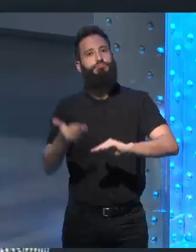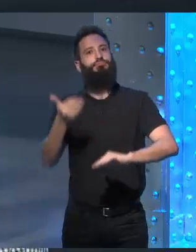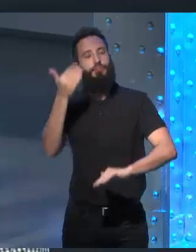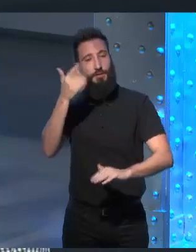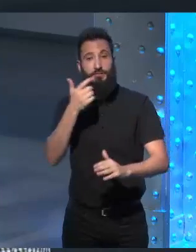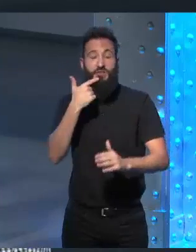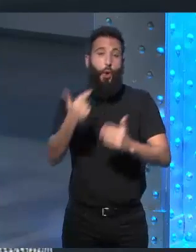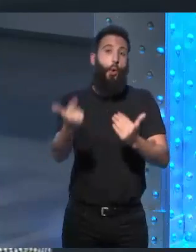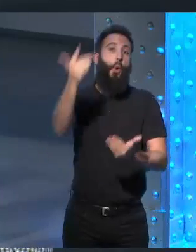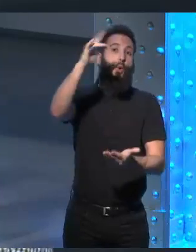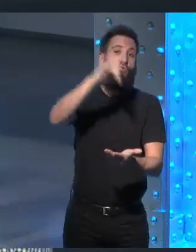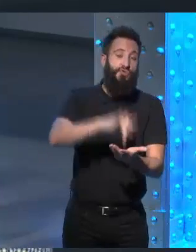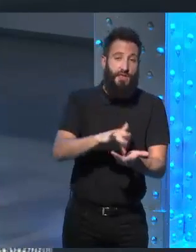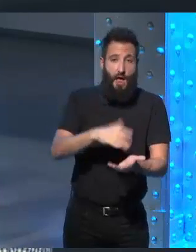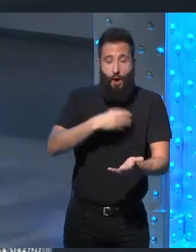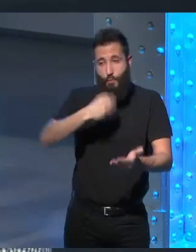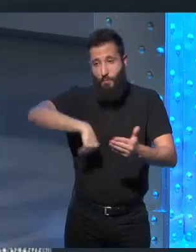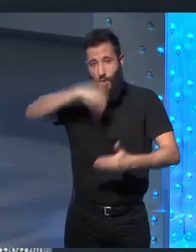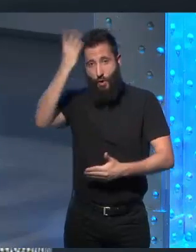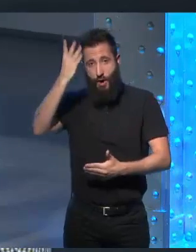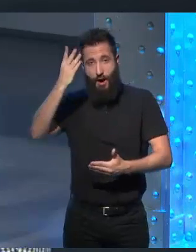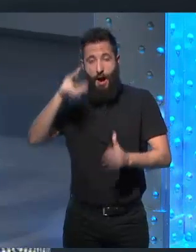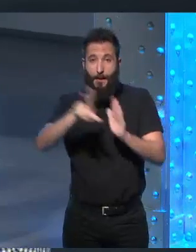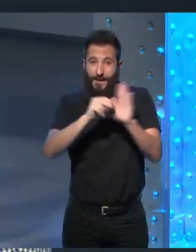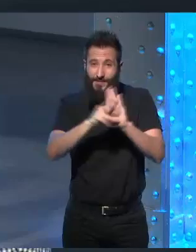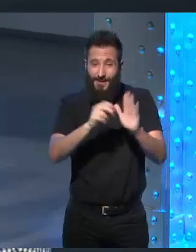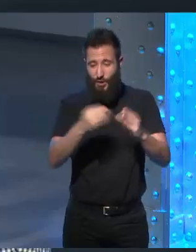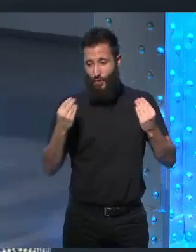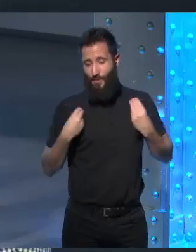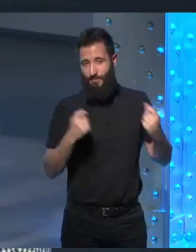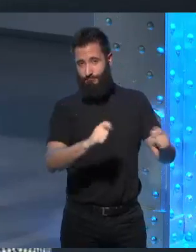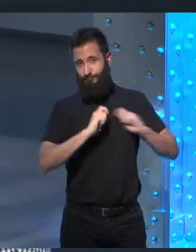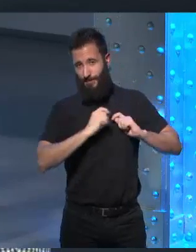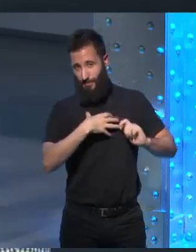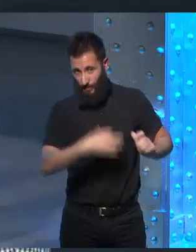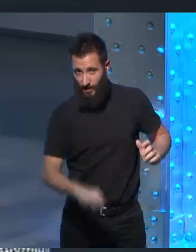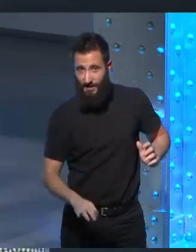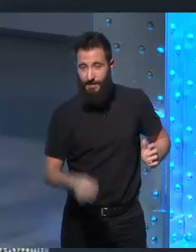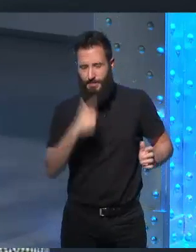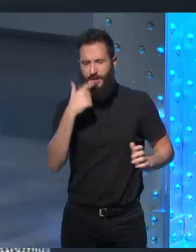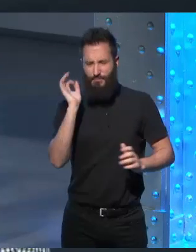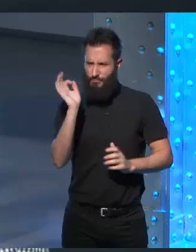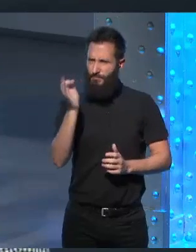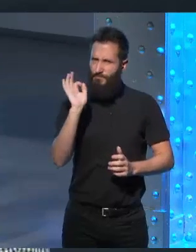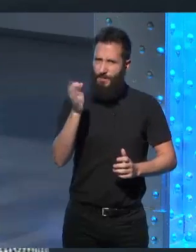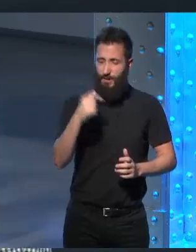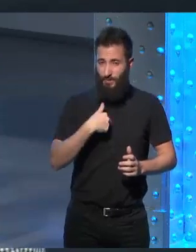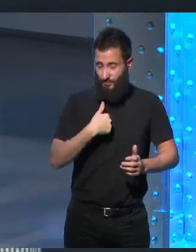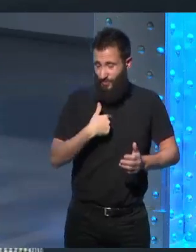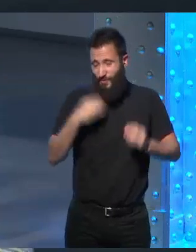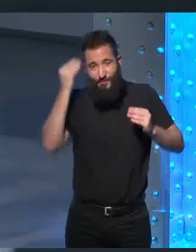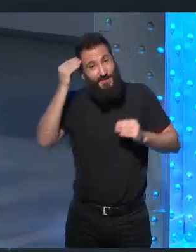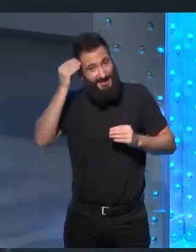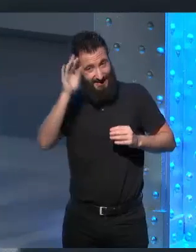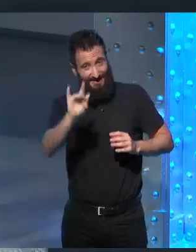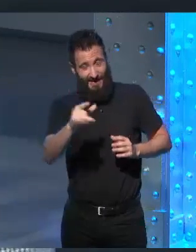y algún día, ojalá, poder vivir de la cuestión. Pero sí es cierto que, bueno, yo confío en que sí.